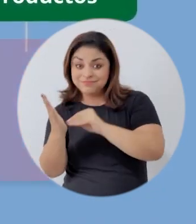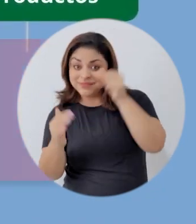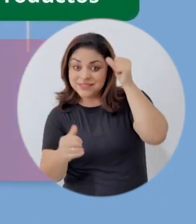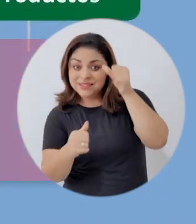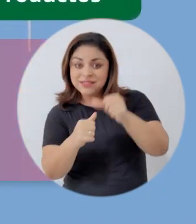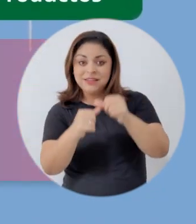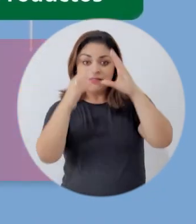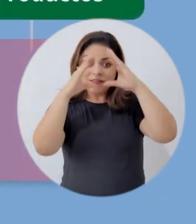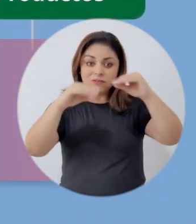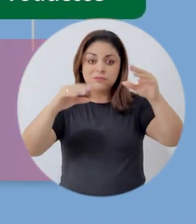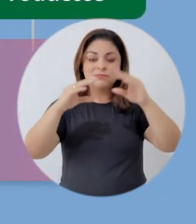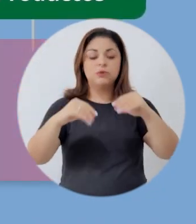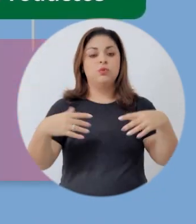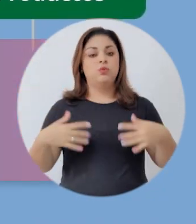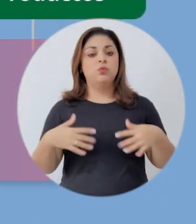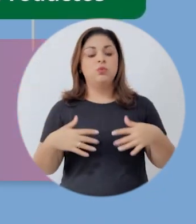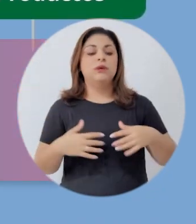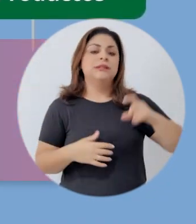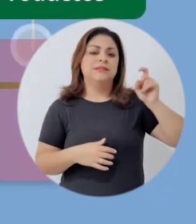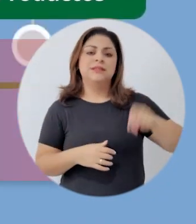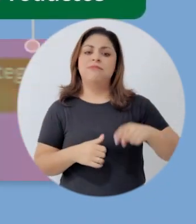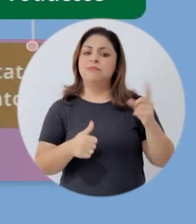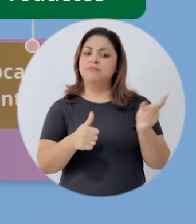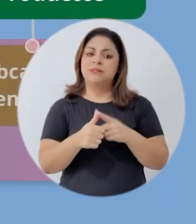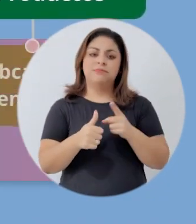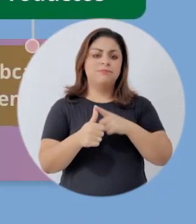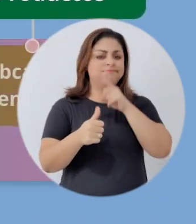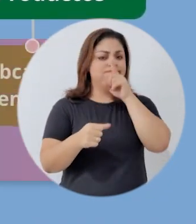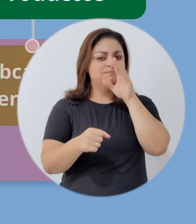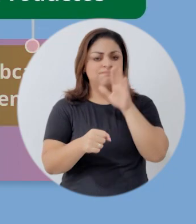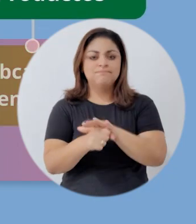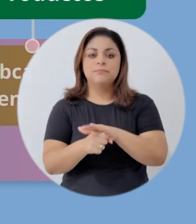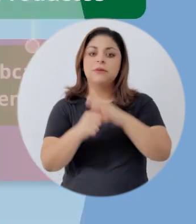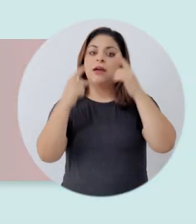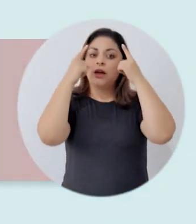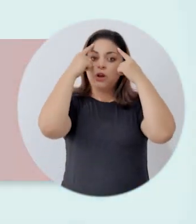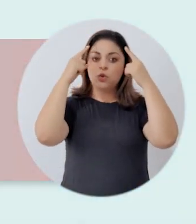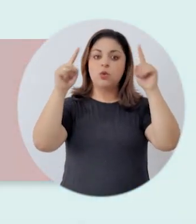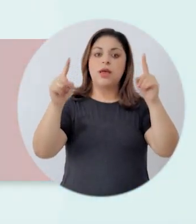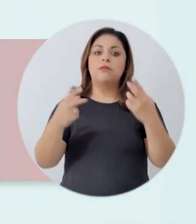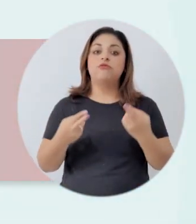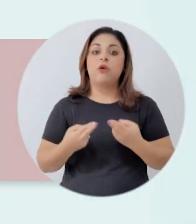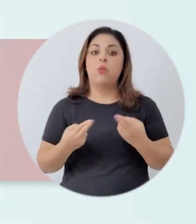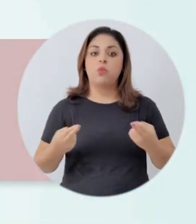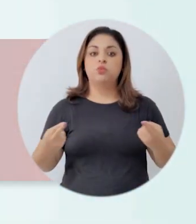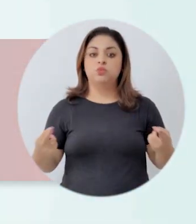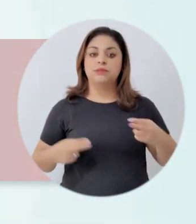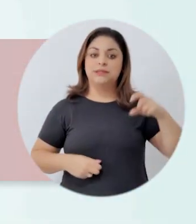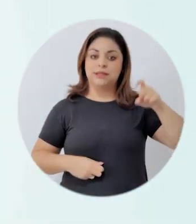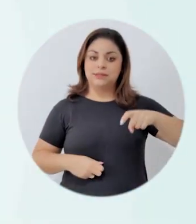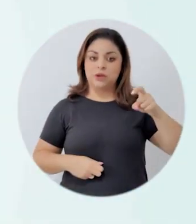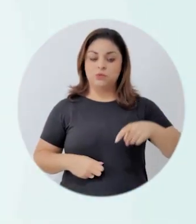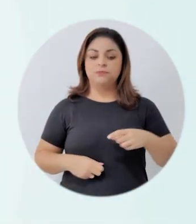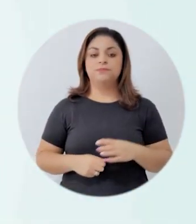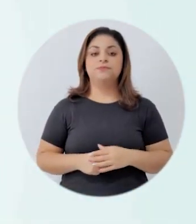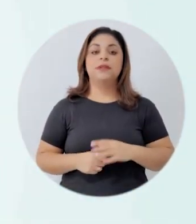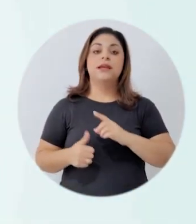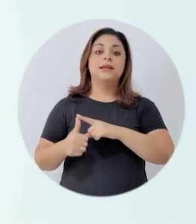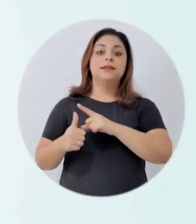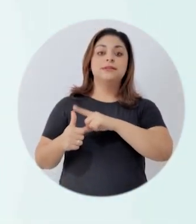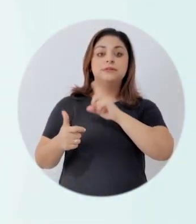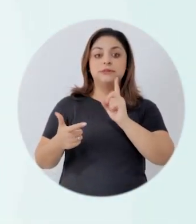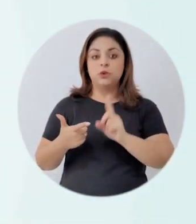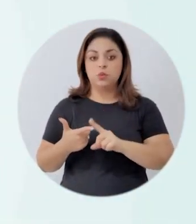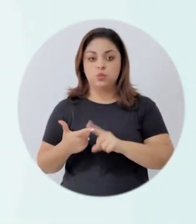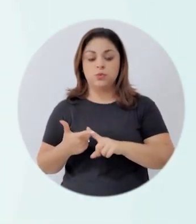primero es un buen compromiso para poder tener los recursos necesarios. Con nuestros recursos necesarios, la organización tiene que